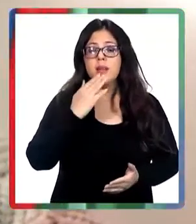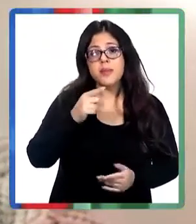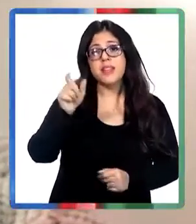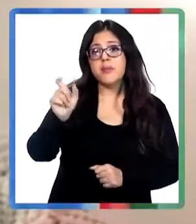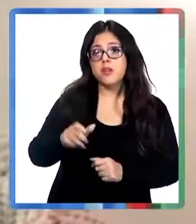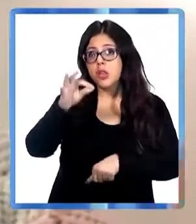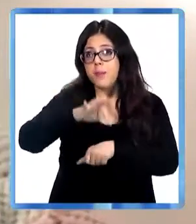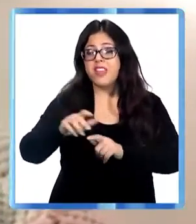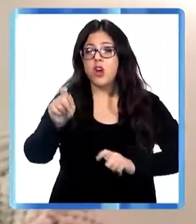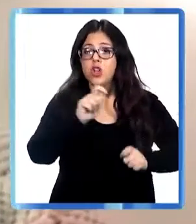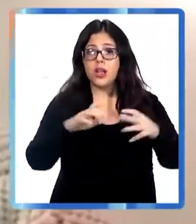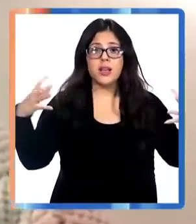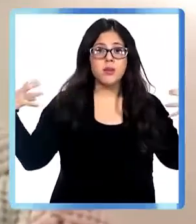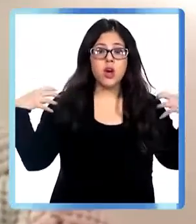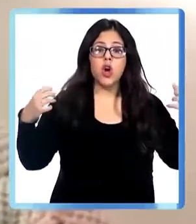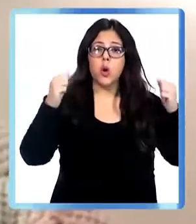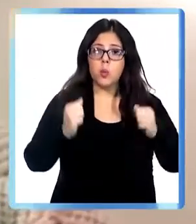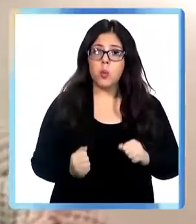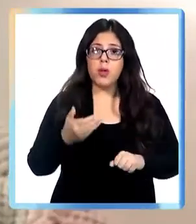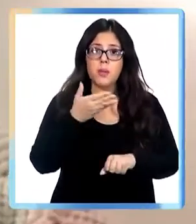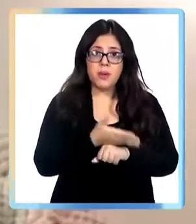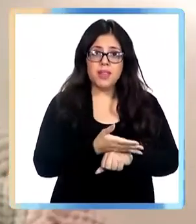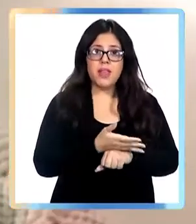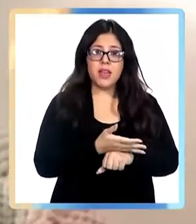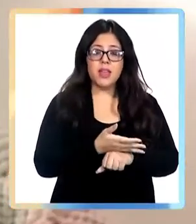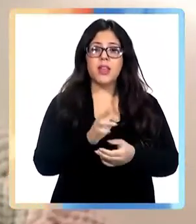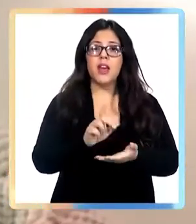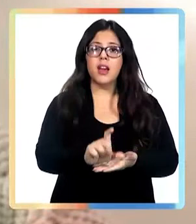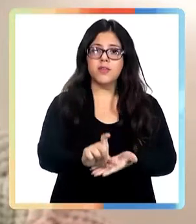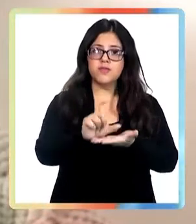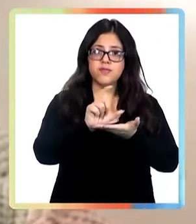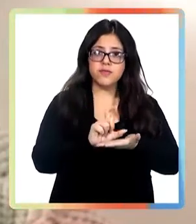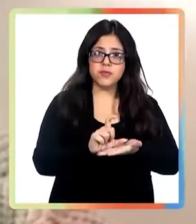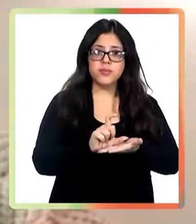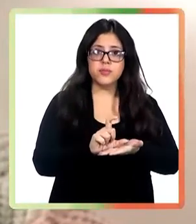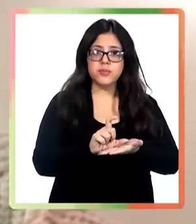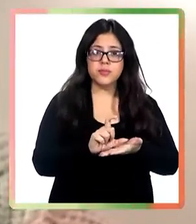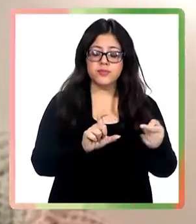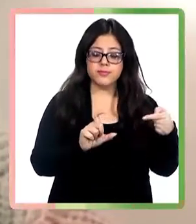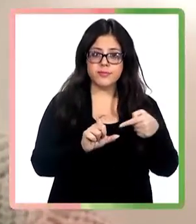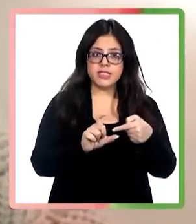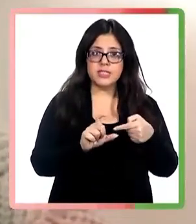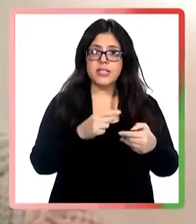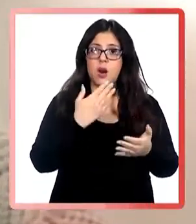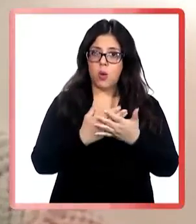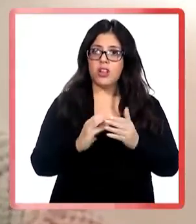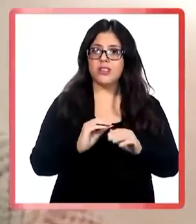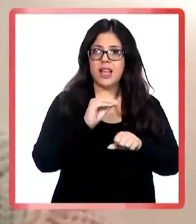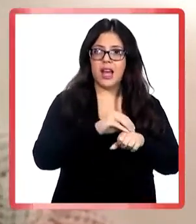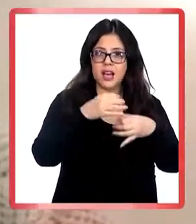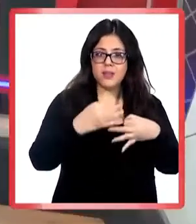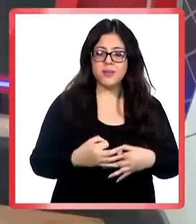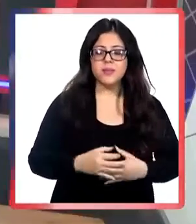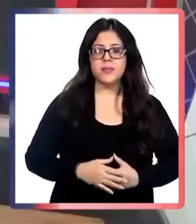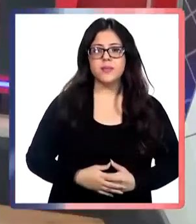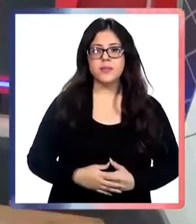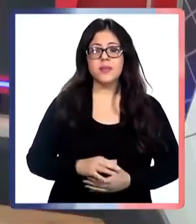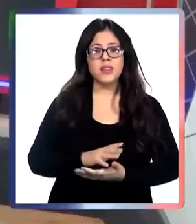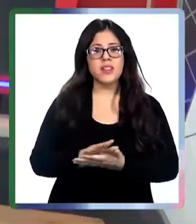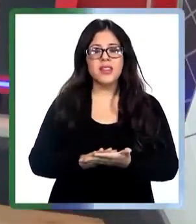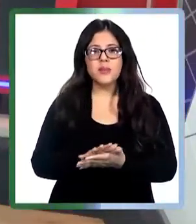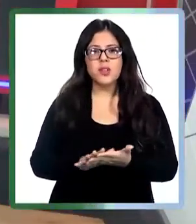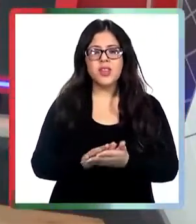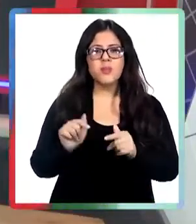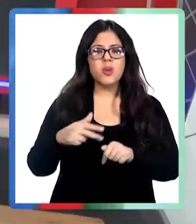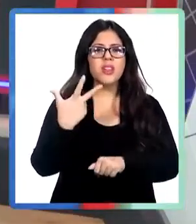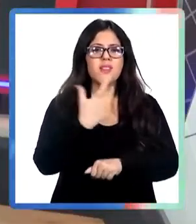médico tratante podrían solicitar la administración de esta vacuna una vez recomendada. Y en un caso